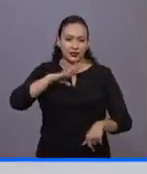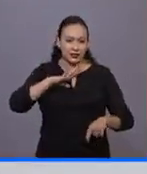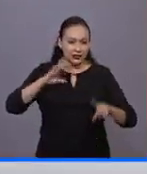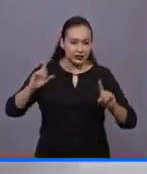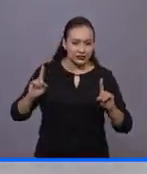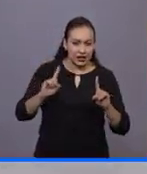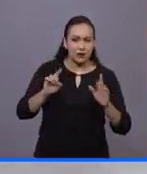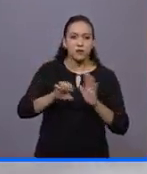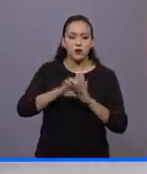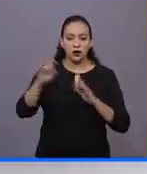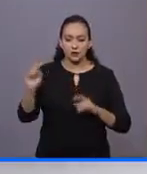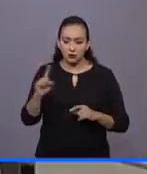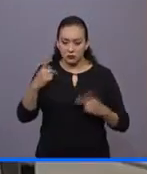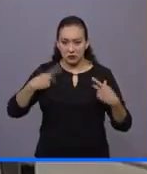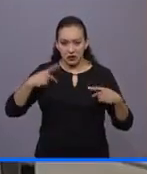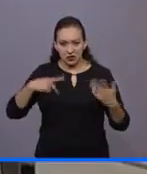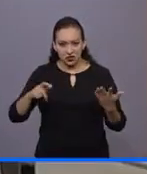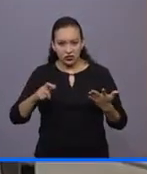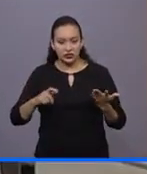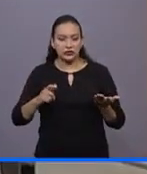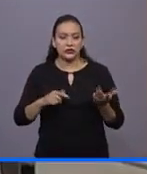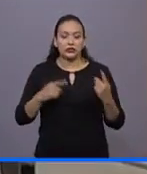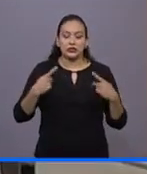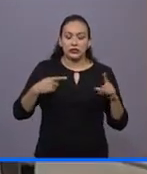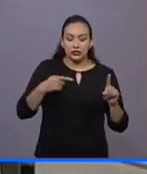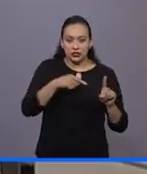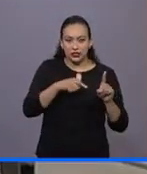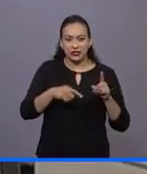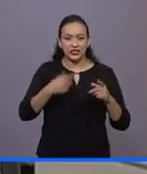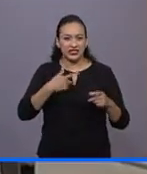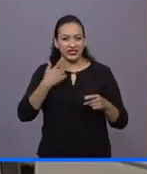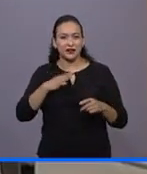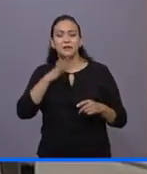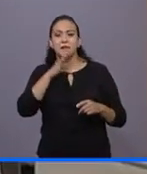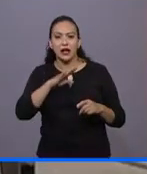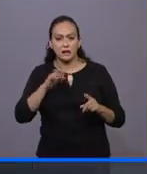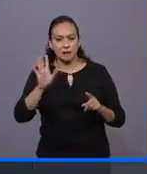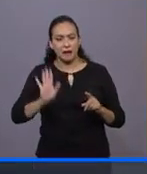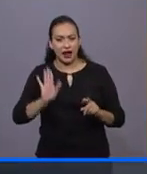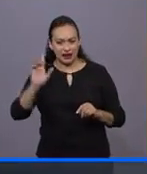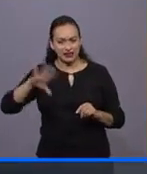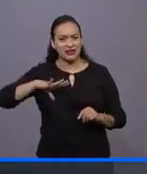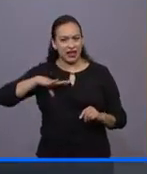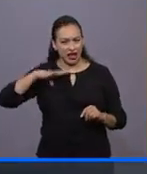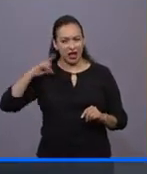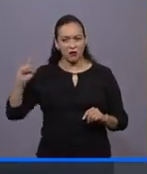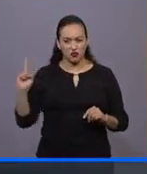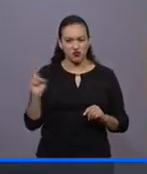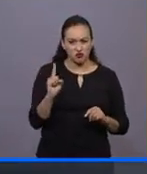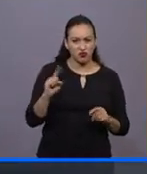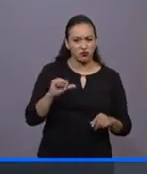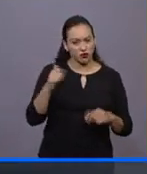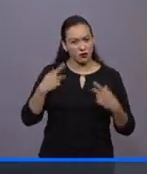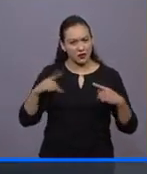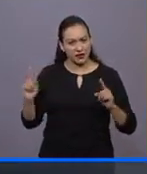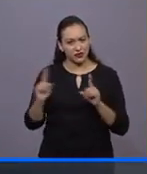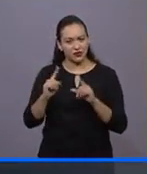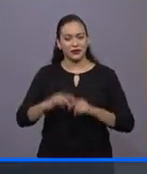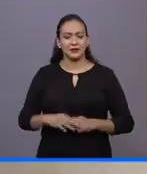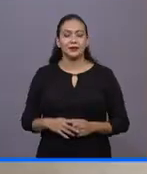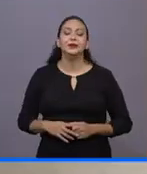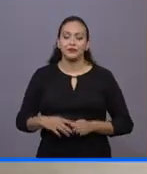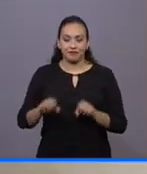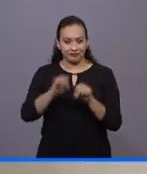las prestaciones que afecten la dignidad de la persona y denoten un abuso o desequilibrio en la relación contractual. La